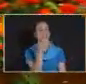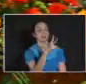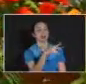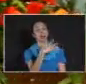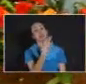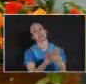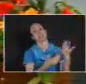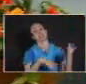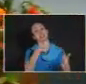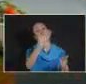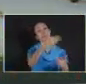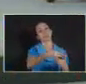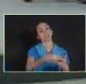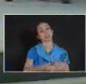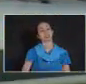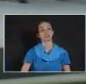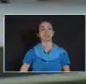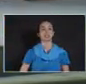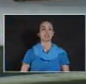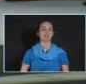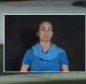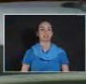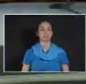Ahora no sé dónde es que se juntan, ¿verdad?